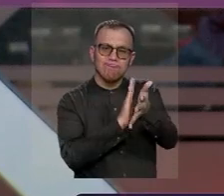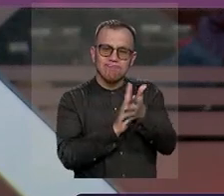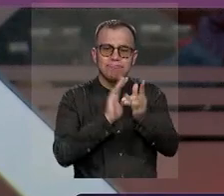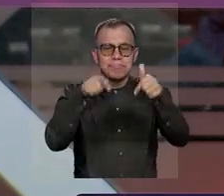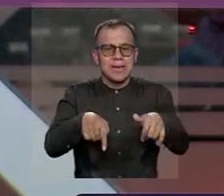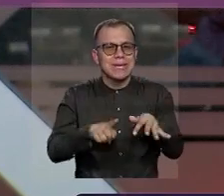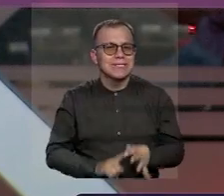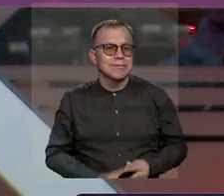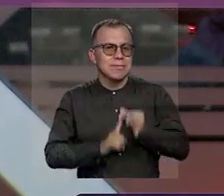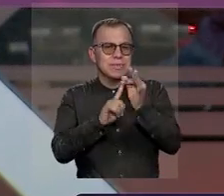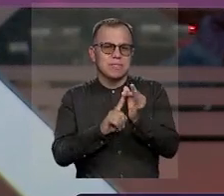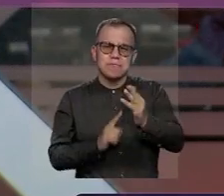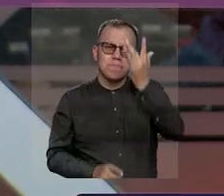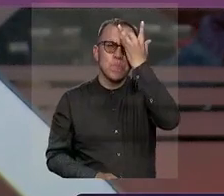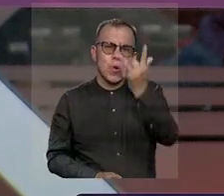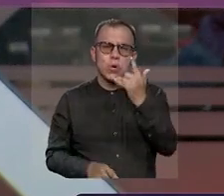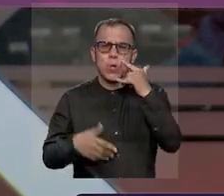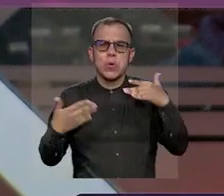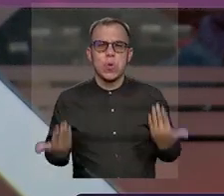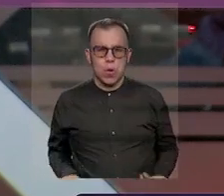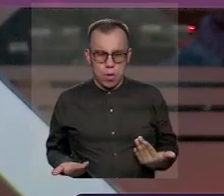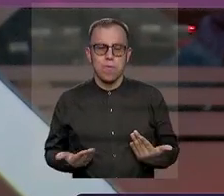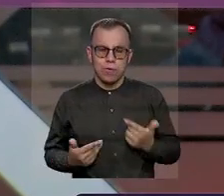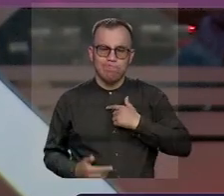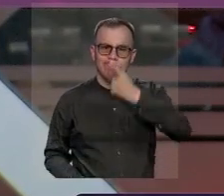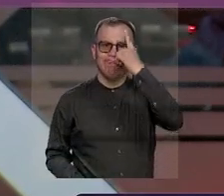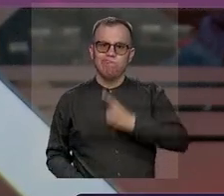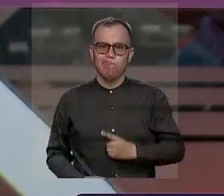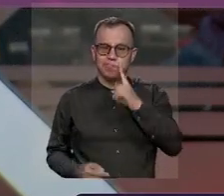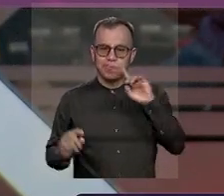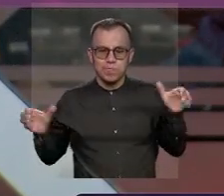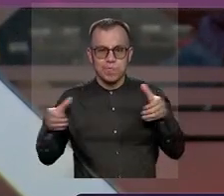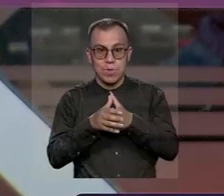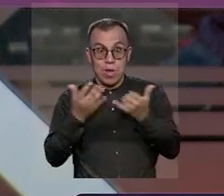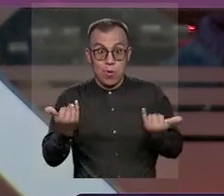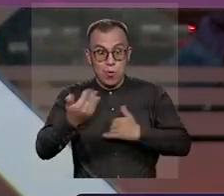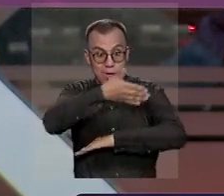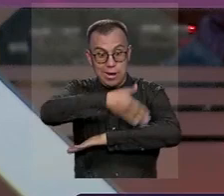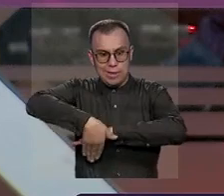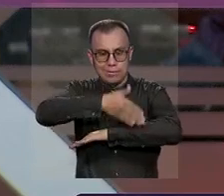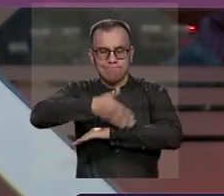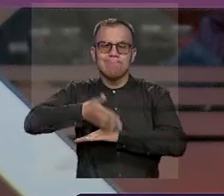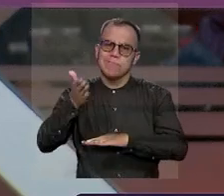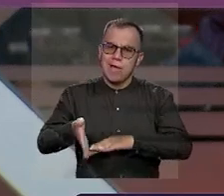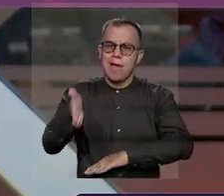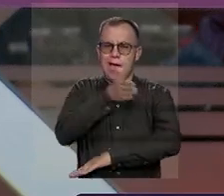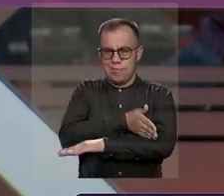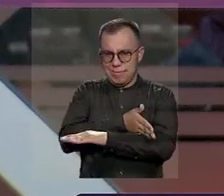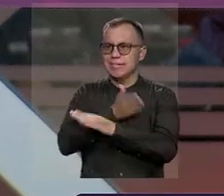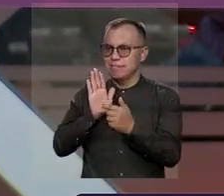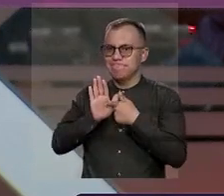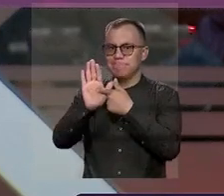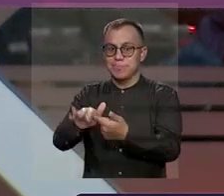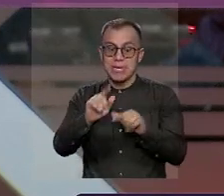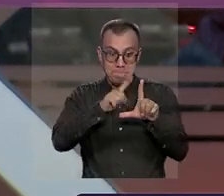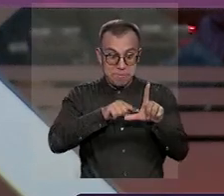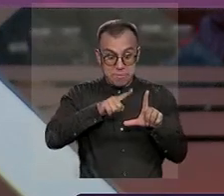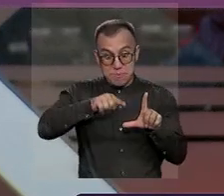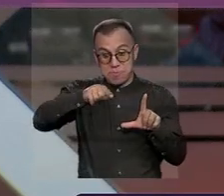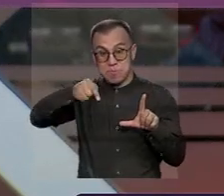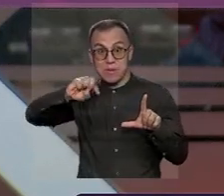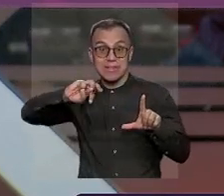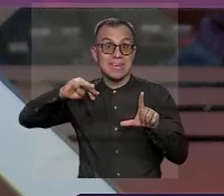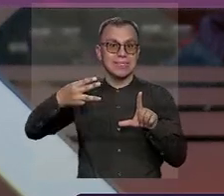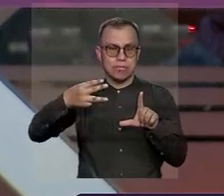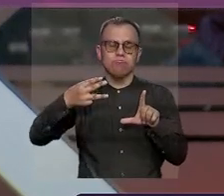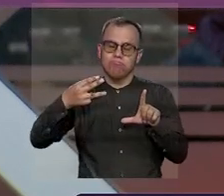este especial por qué la ciudadanía decidió salir a las calles hoy, a pesar, como ya lo mencionábamos, del tercer pico de contagios por el